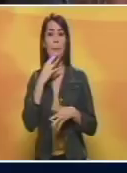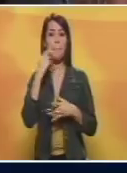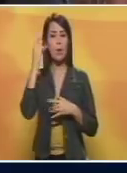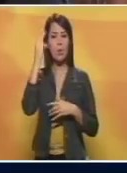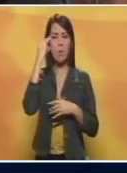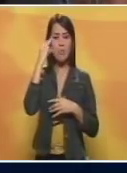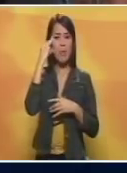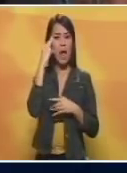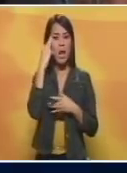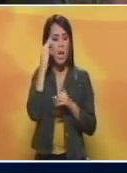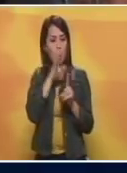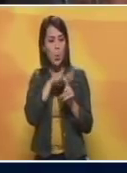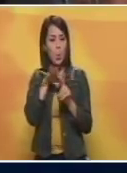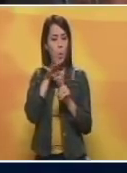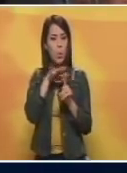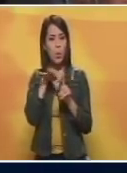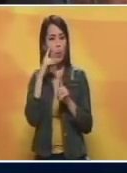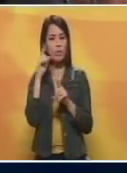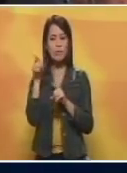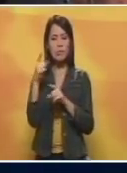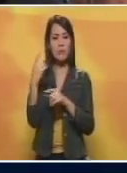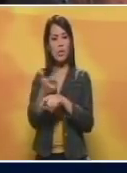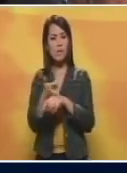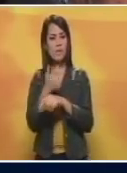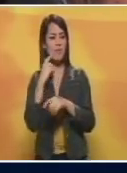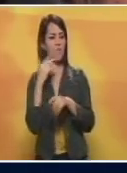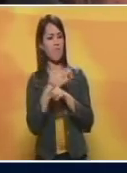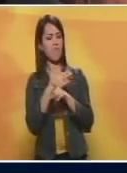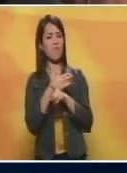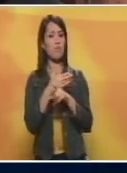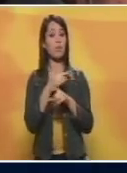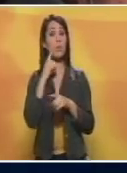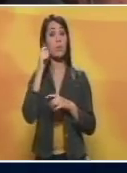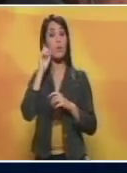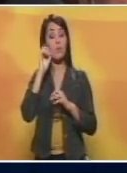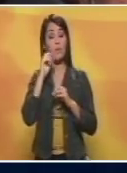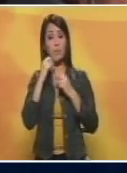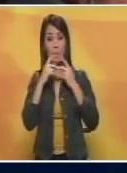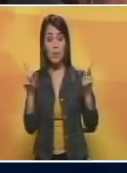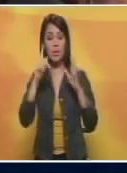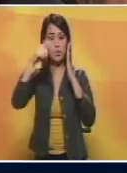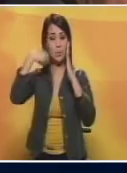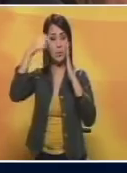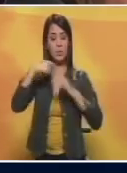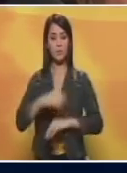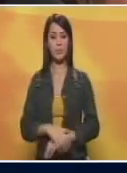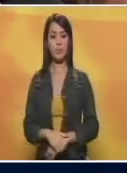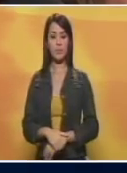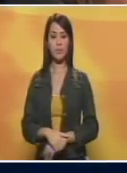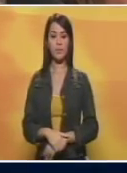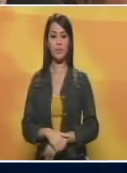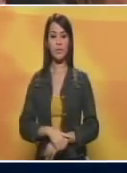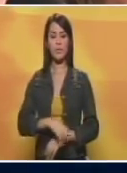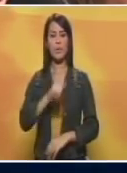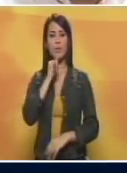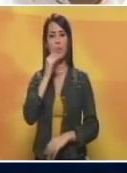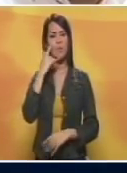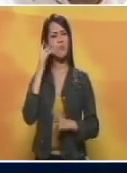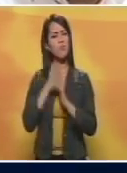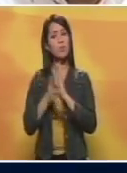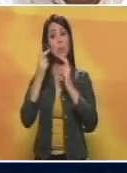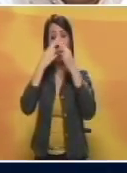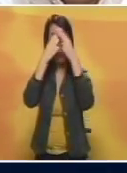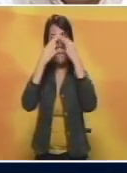cuando hemos visto la difusión de este vídeo la diputada solórzano insistió en la presunción de inocencia